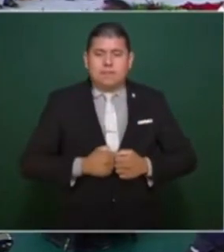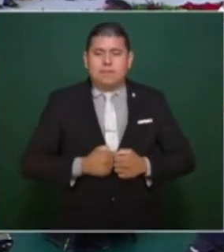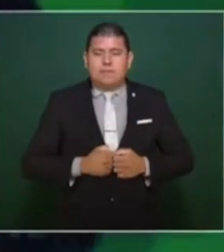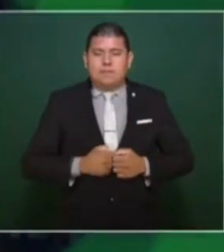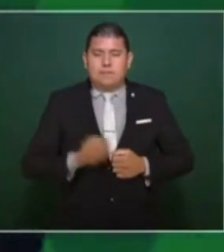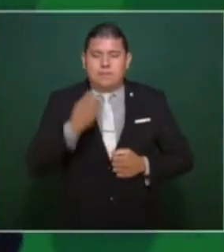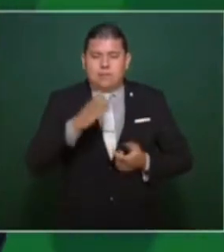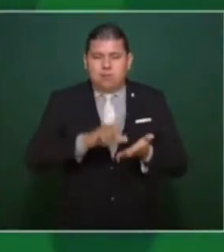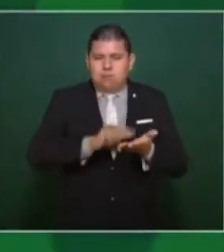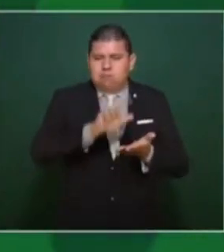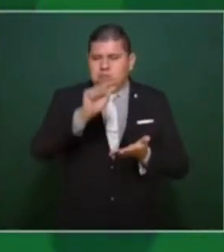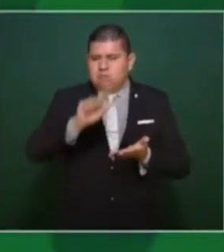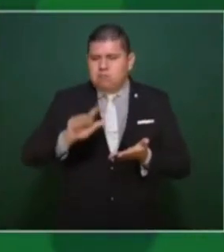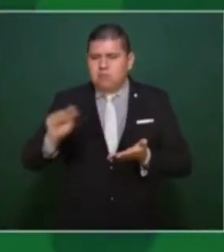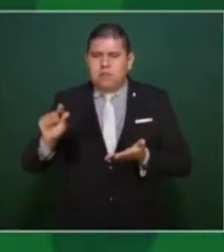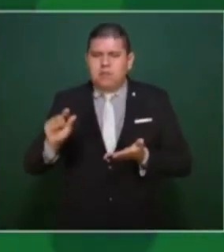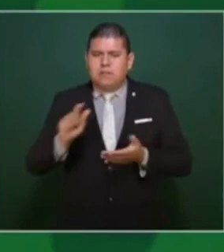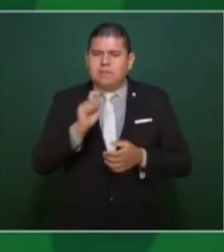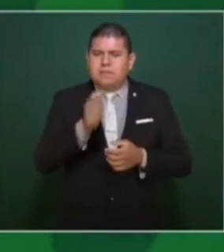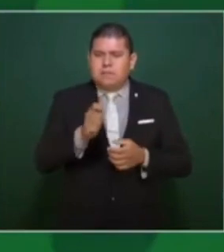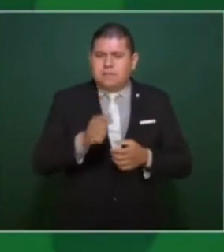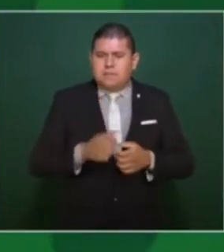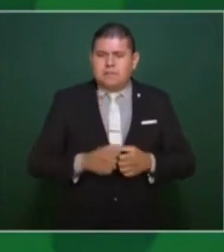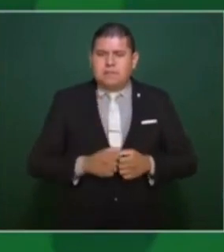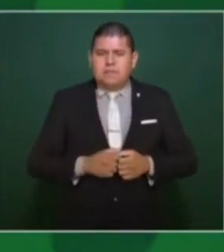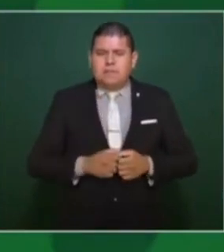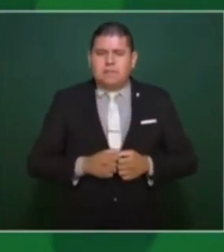Y el Twitter es